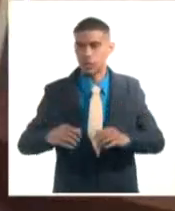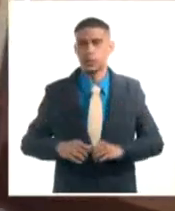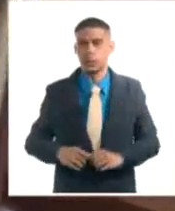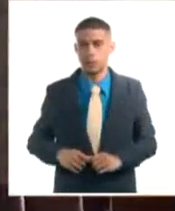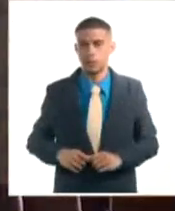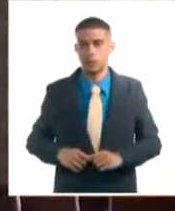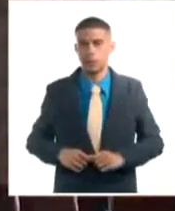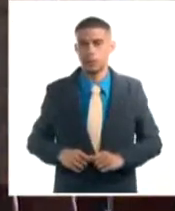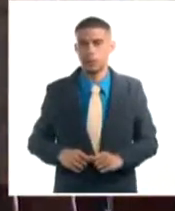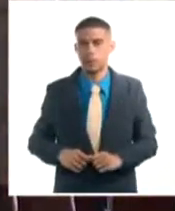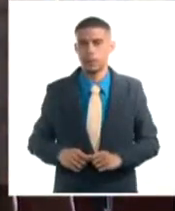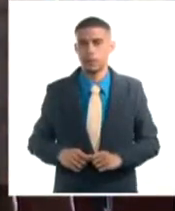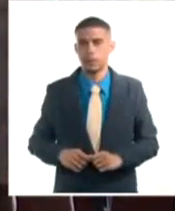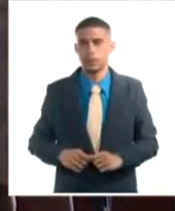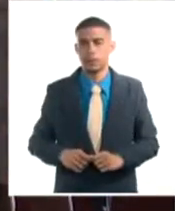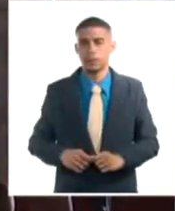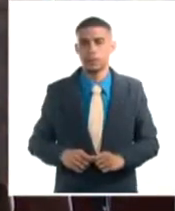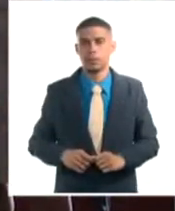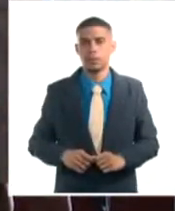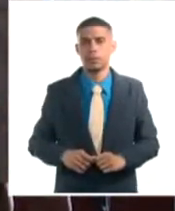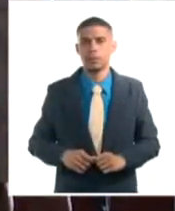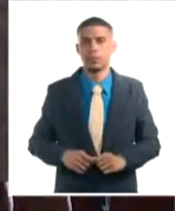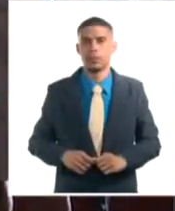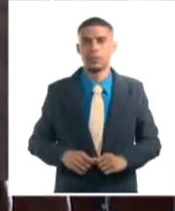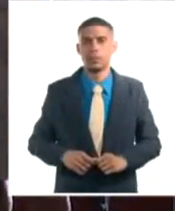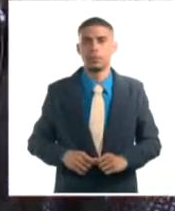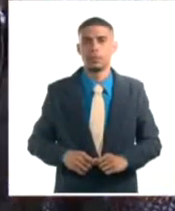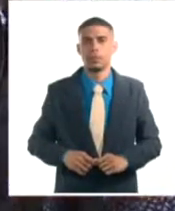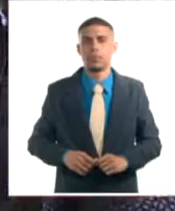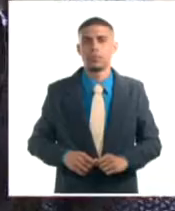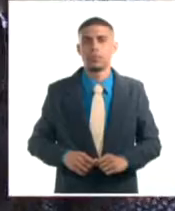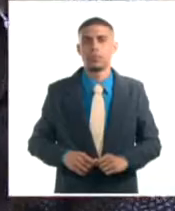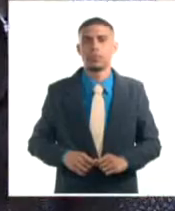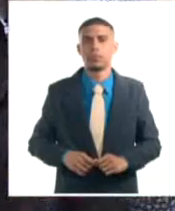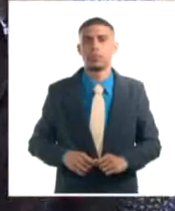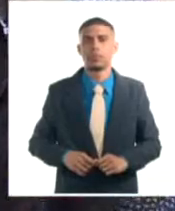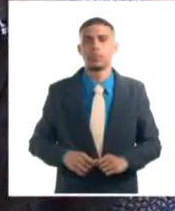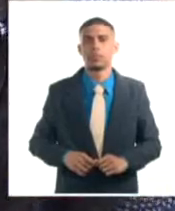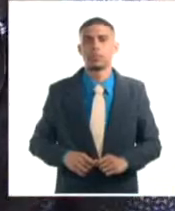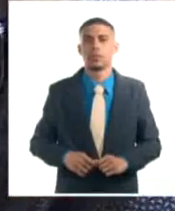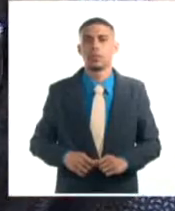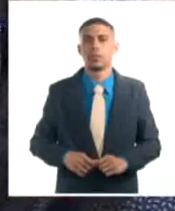Jenny Fleites, Sistema Informativo de la Televisión Cubana.